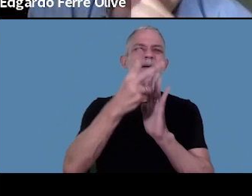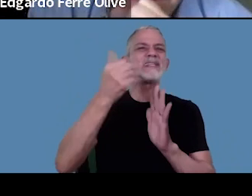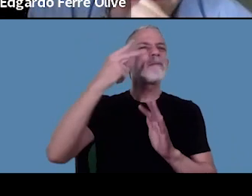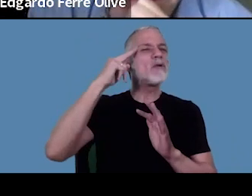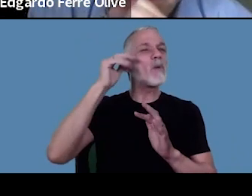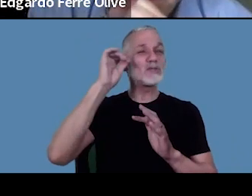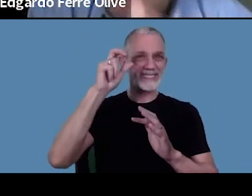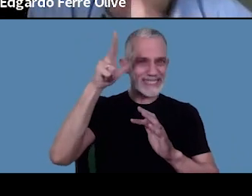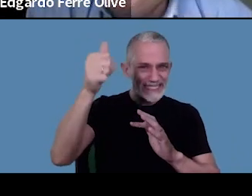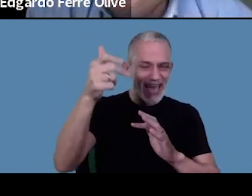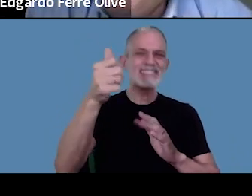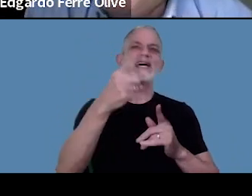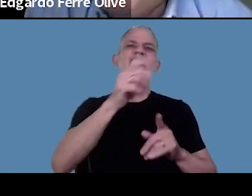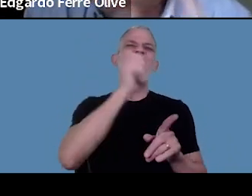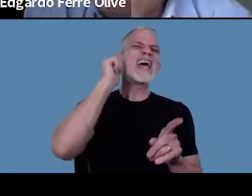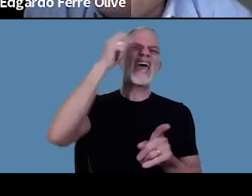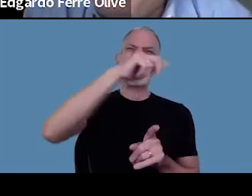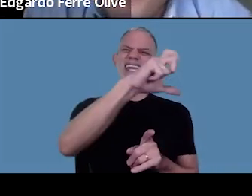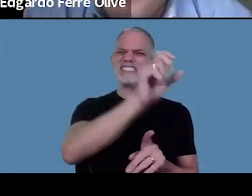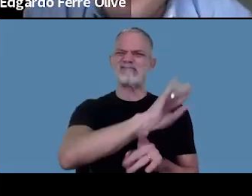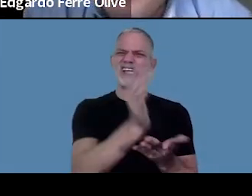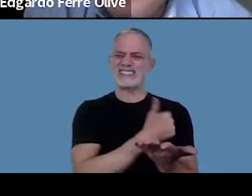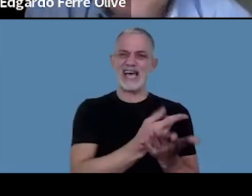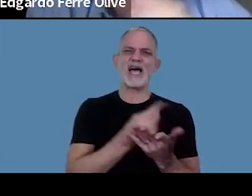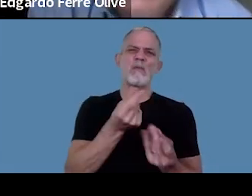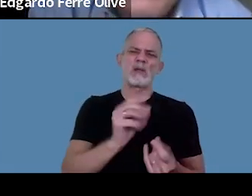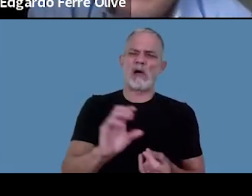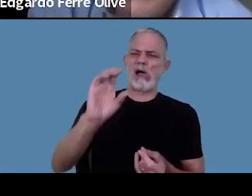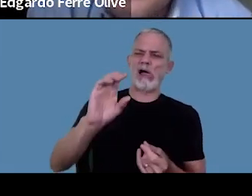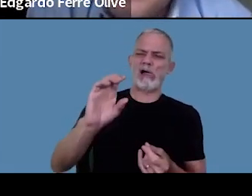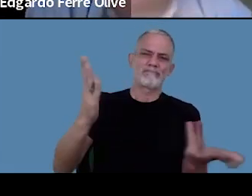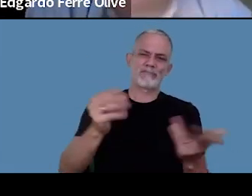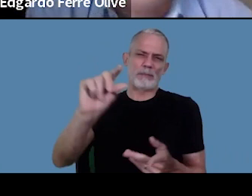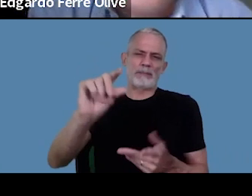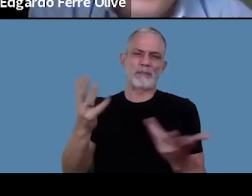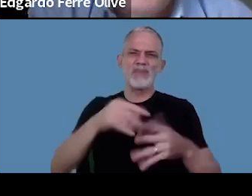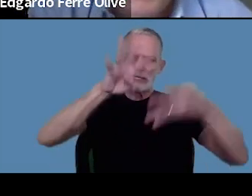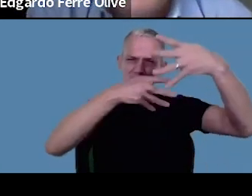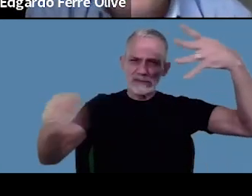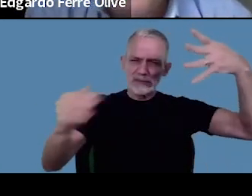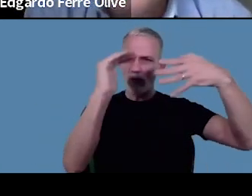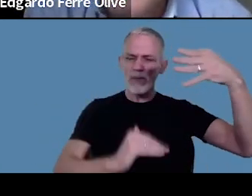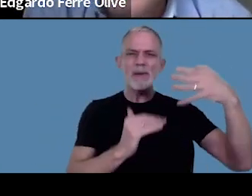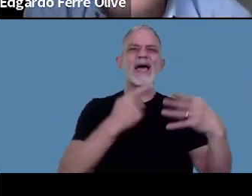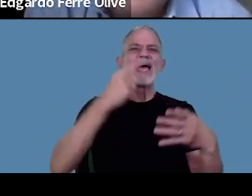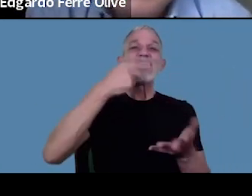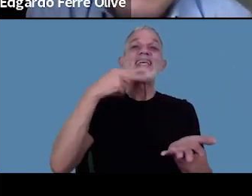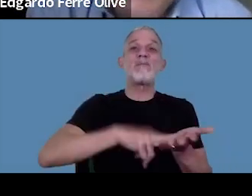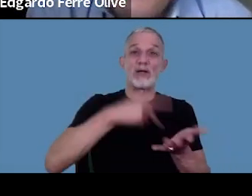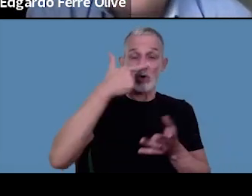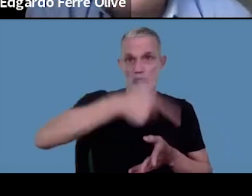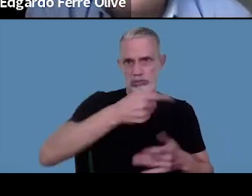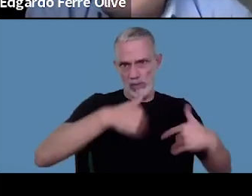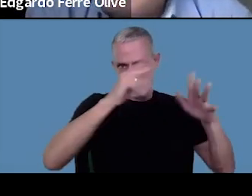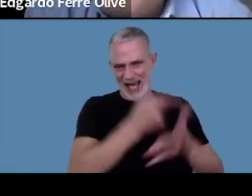el gas natural comprimido. Es un monto fijo, no son montos importantes. Si ven las tablas, no es impuesto al combustible, el combustible es mucho más trascendencia.